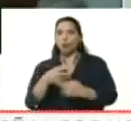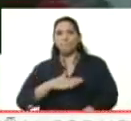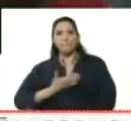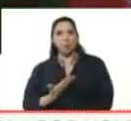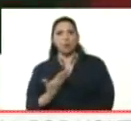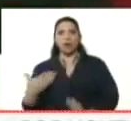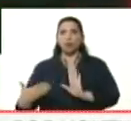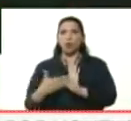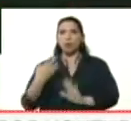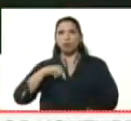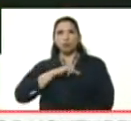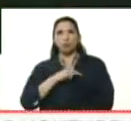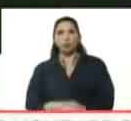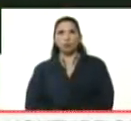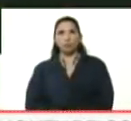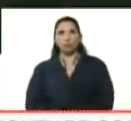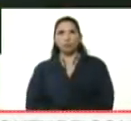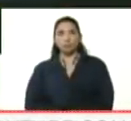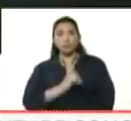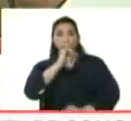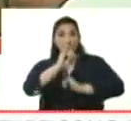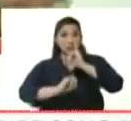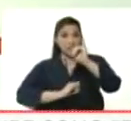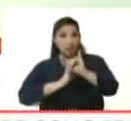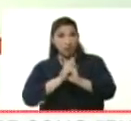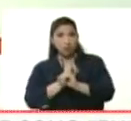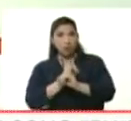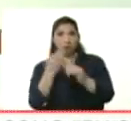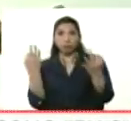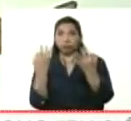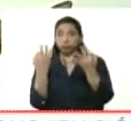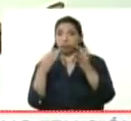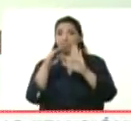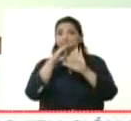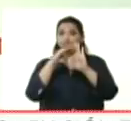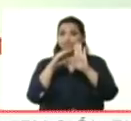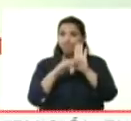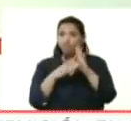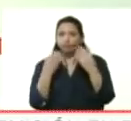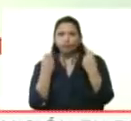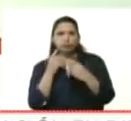con nosotros. La internacional, no, hay que crear las condiciones, ¿cómo se llama?